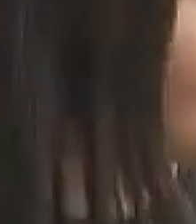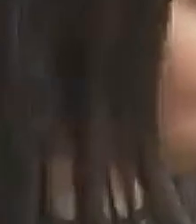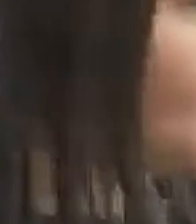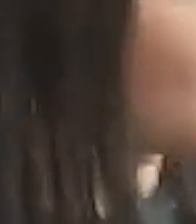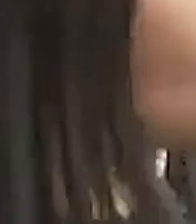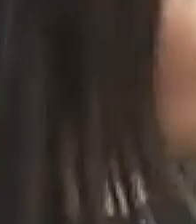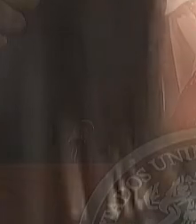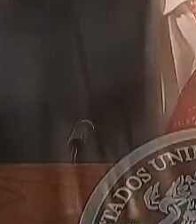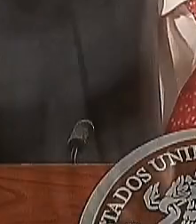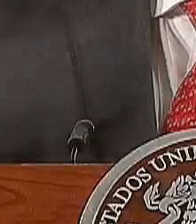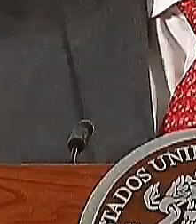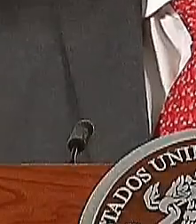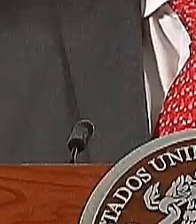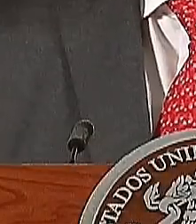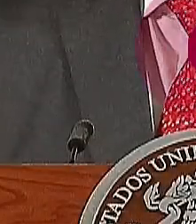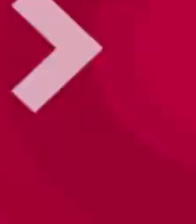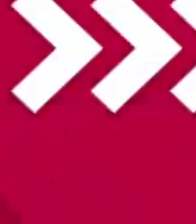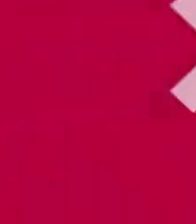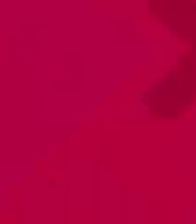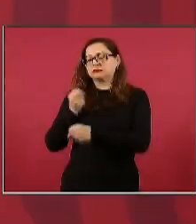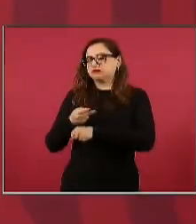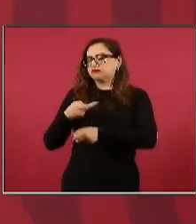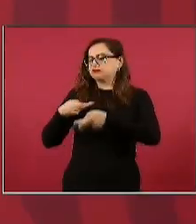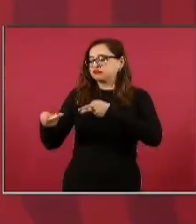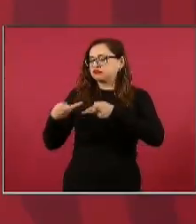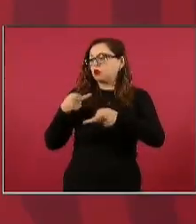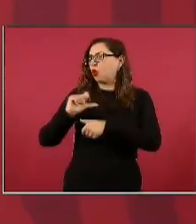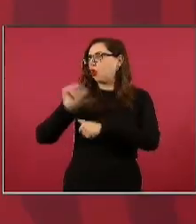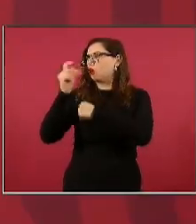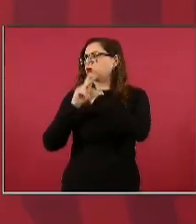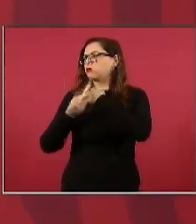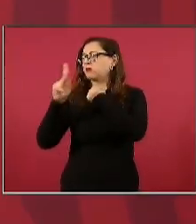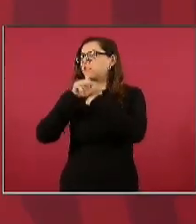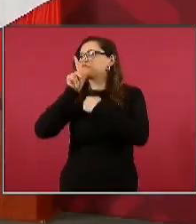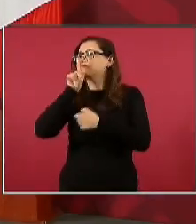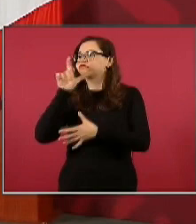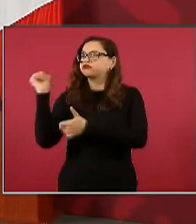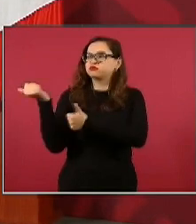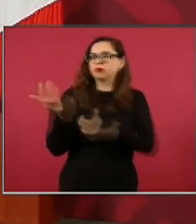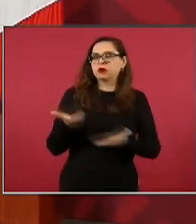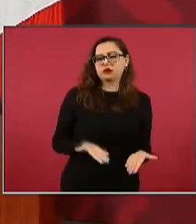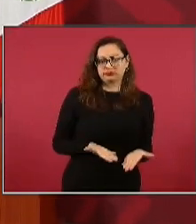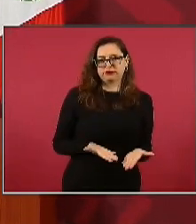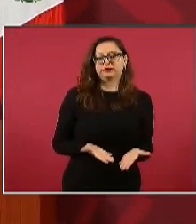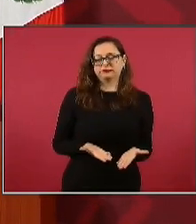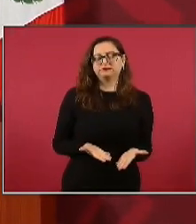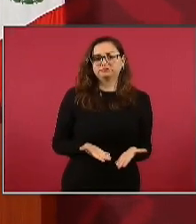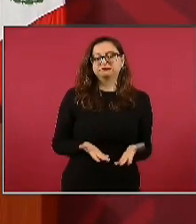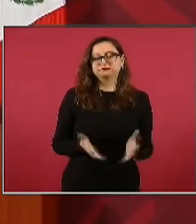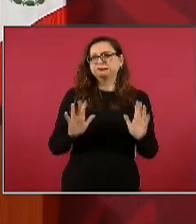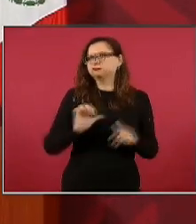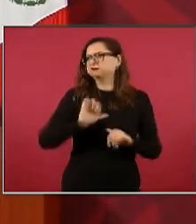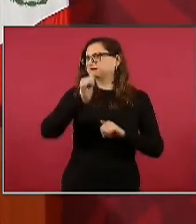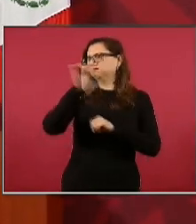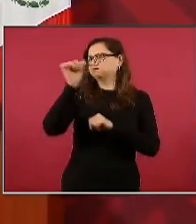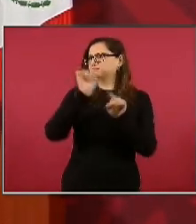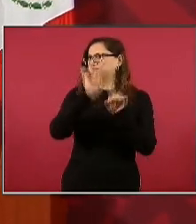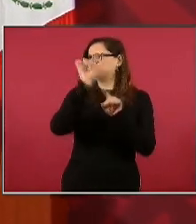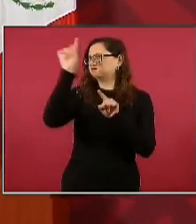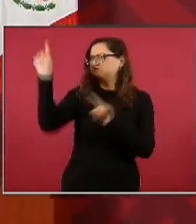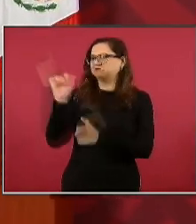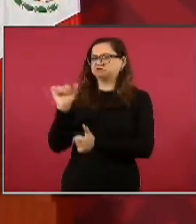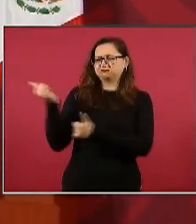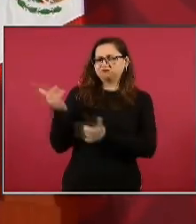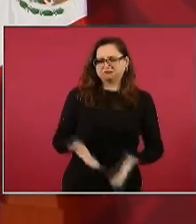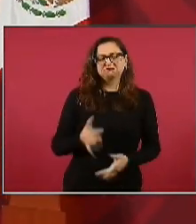todo los agropicultores están preocupados porque ya son cientos de miles de ejemplares de gallinas que han tenido que